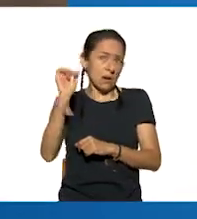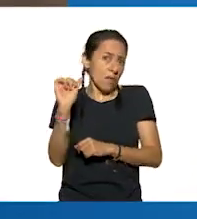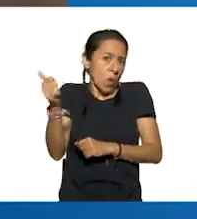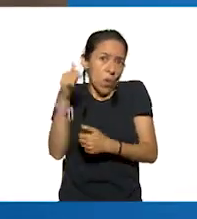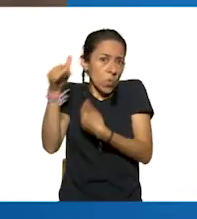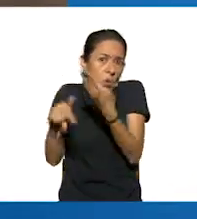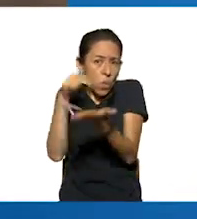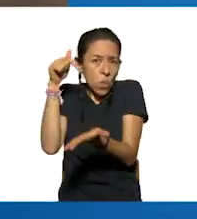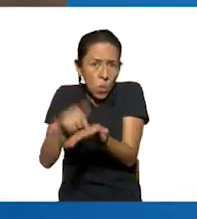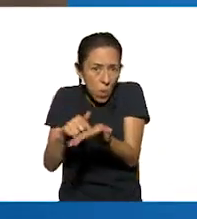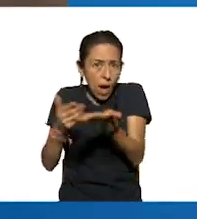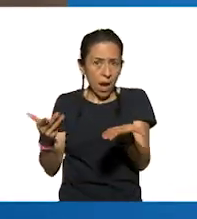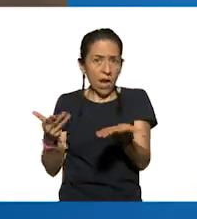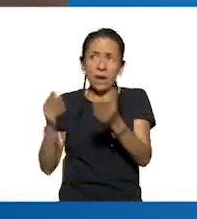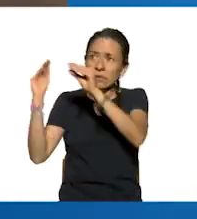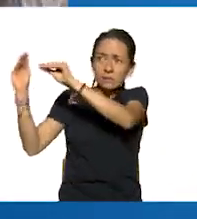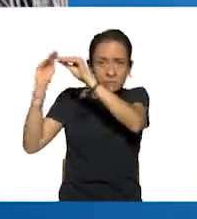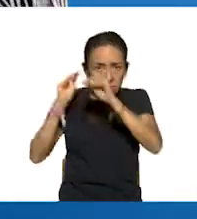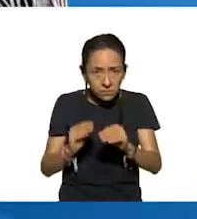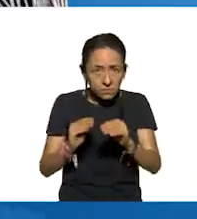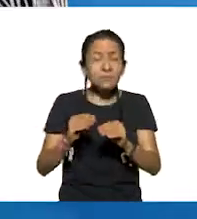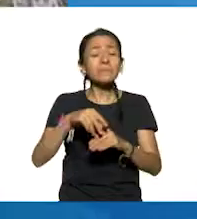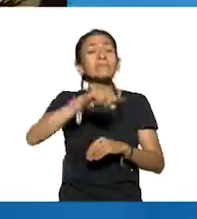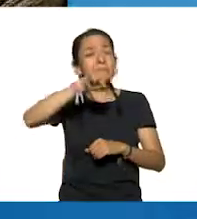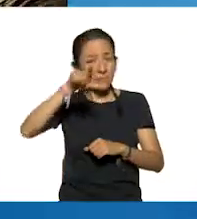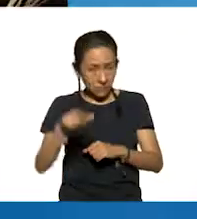Juárez se opone